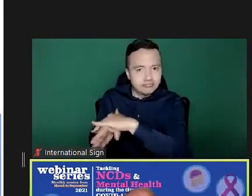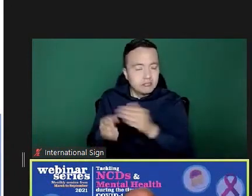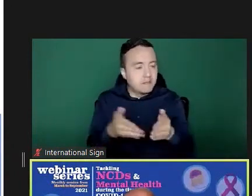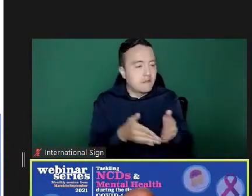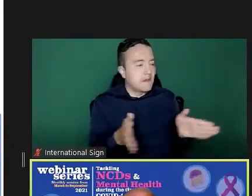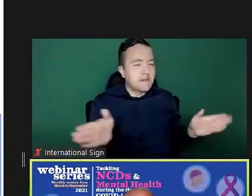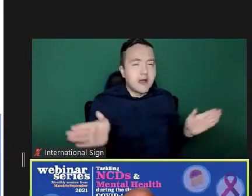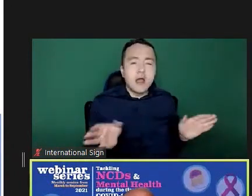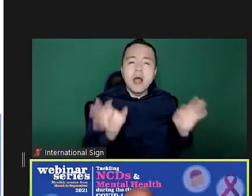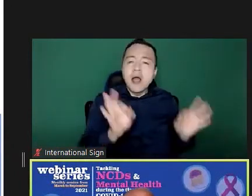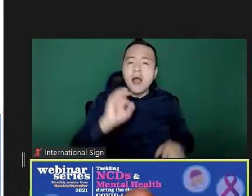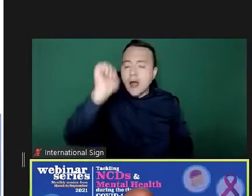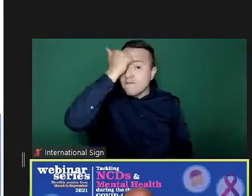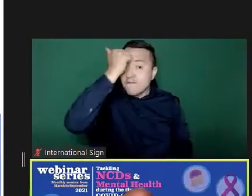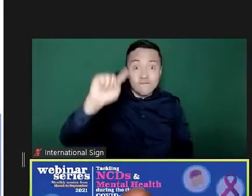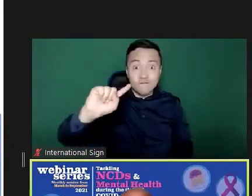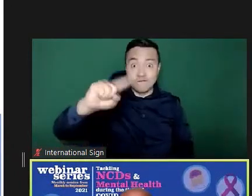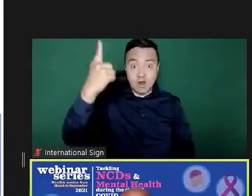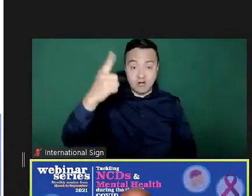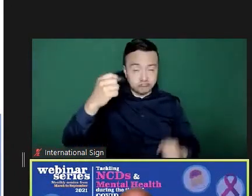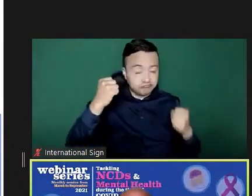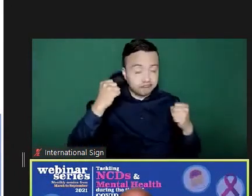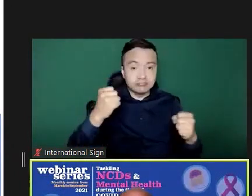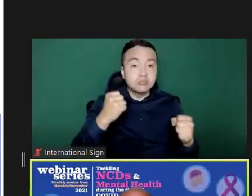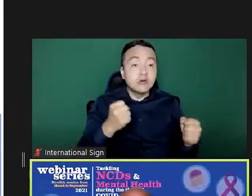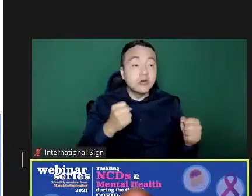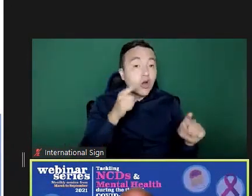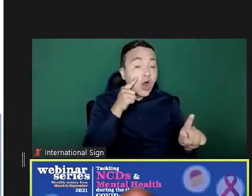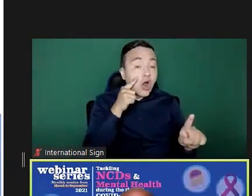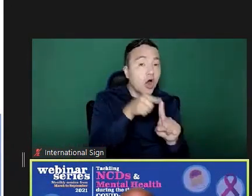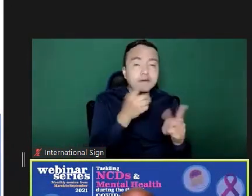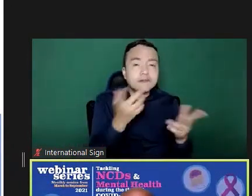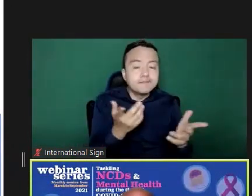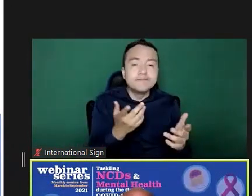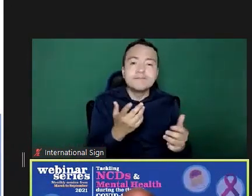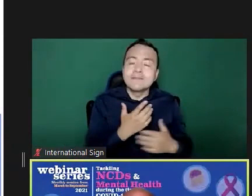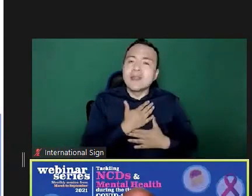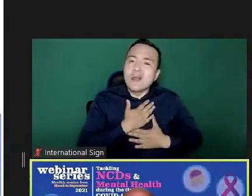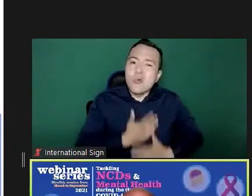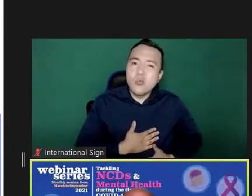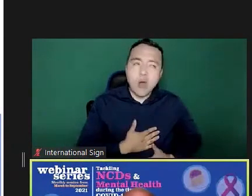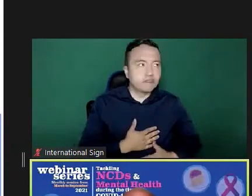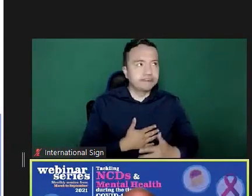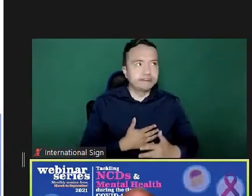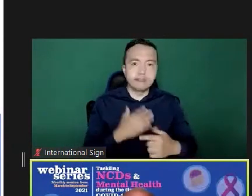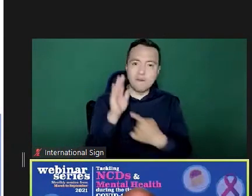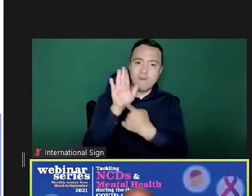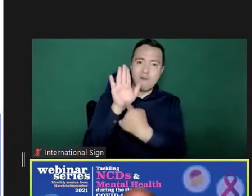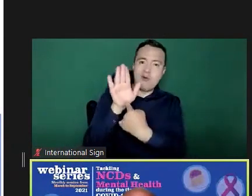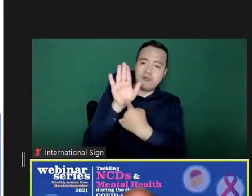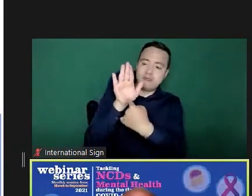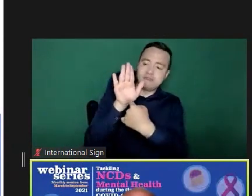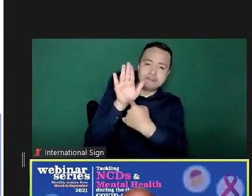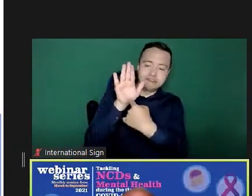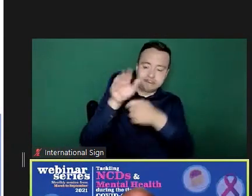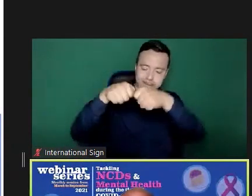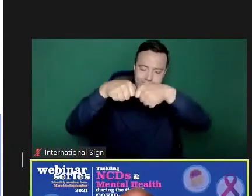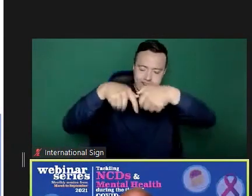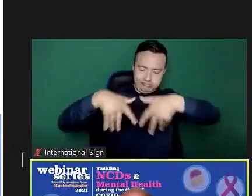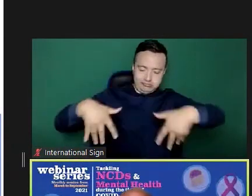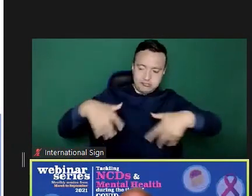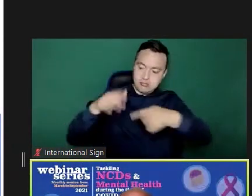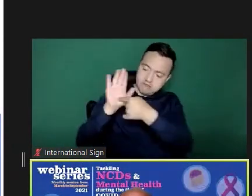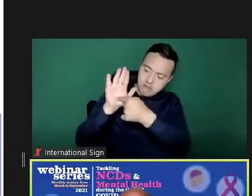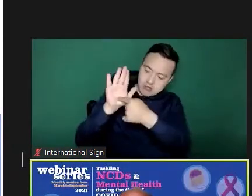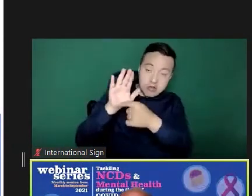principal es tener un modelo centrado en la gente y en la comunidad. Incluye